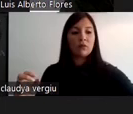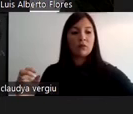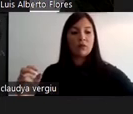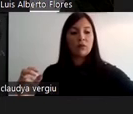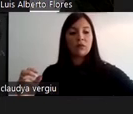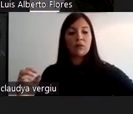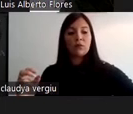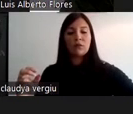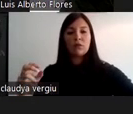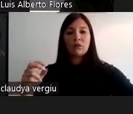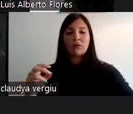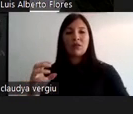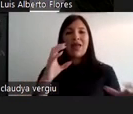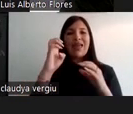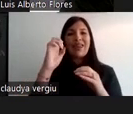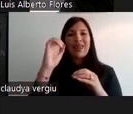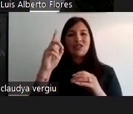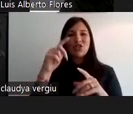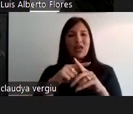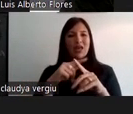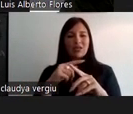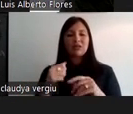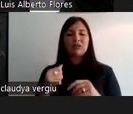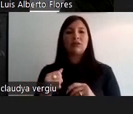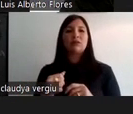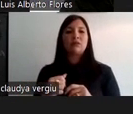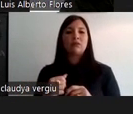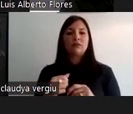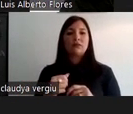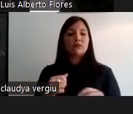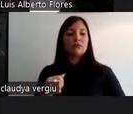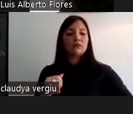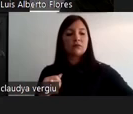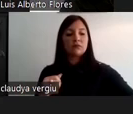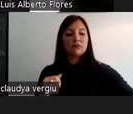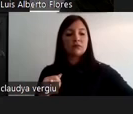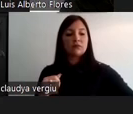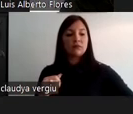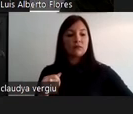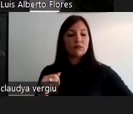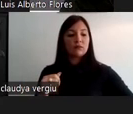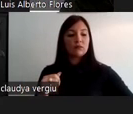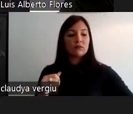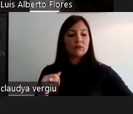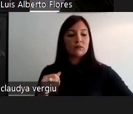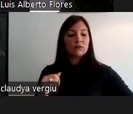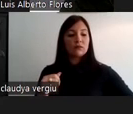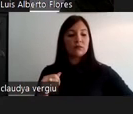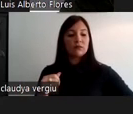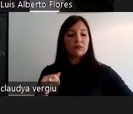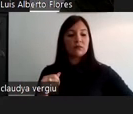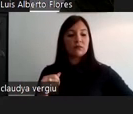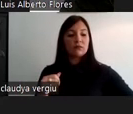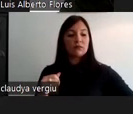ver también de la generación x y de la de la generación de Baby Boomer de los cinco punto seis millones que